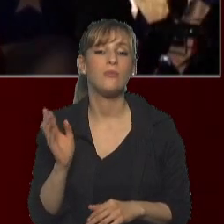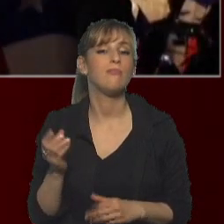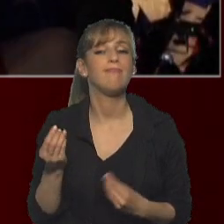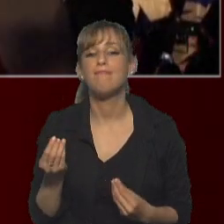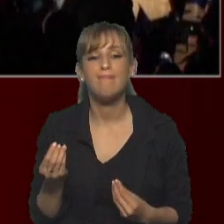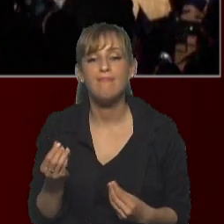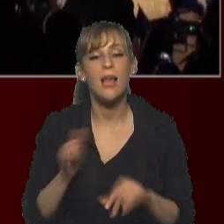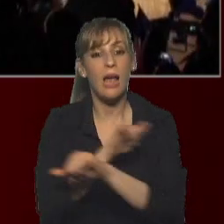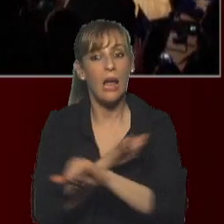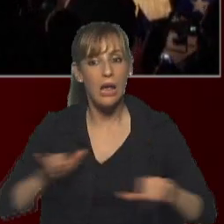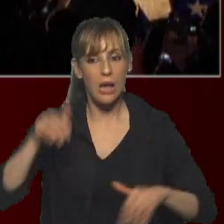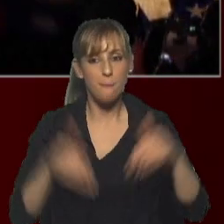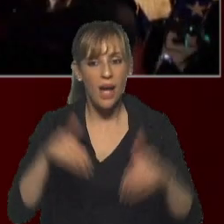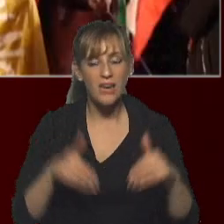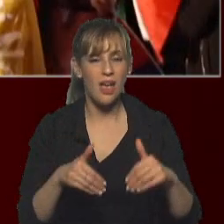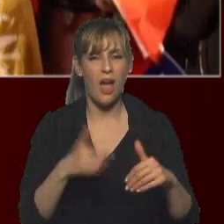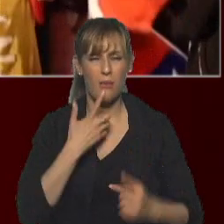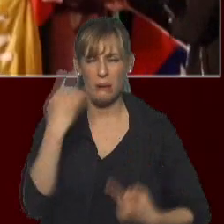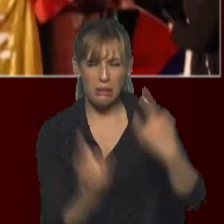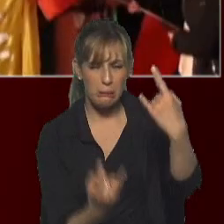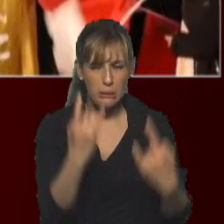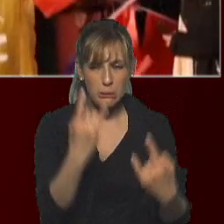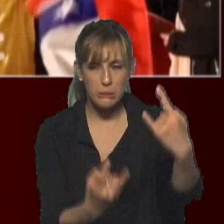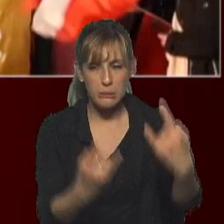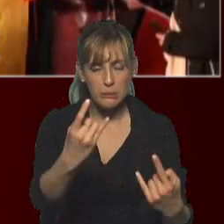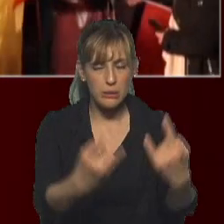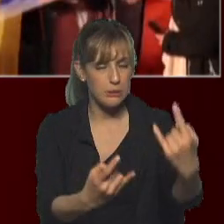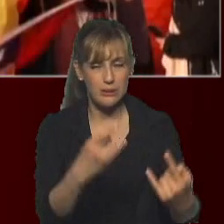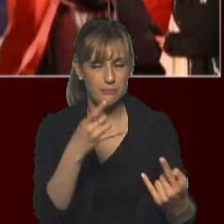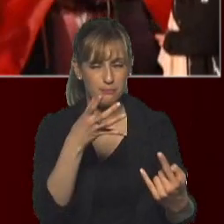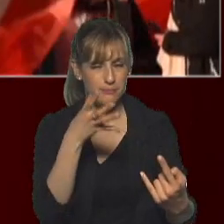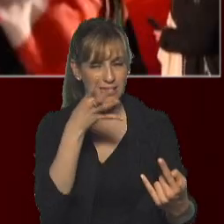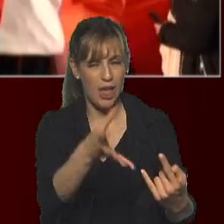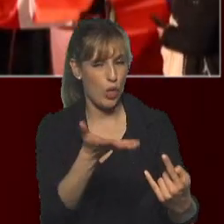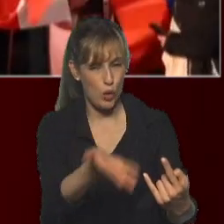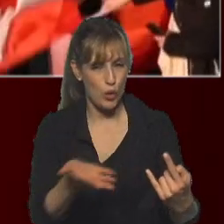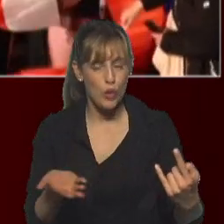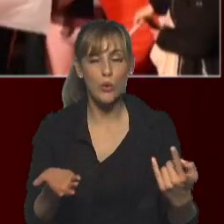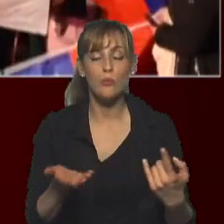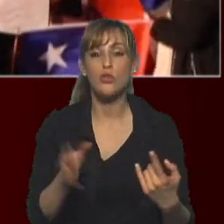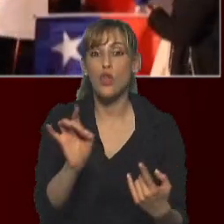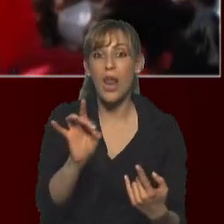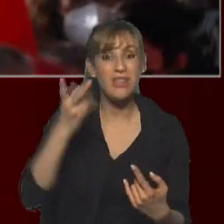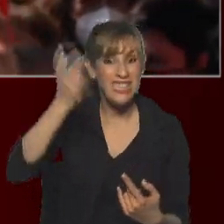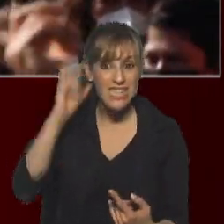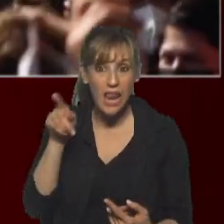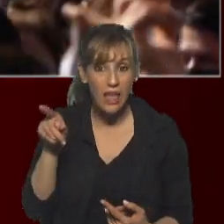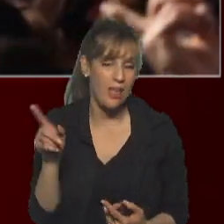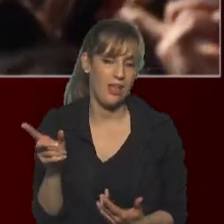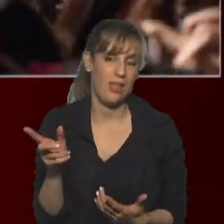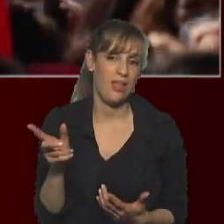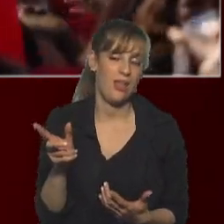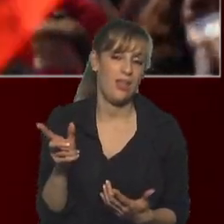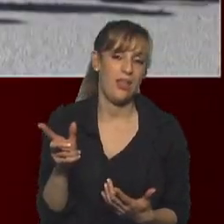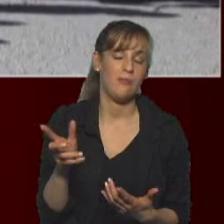una campaña llena de mentiras. O sea, aquí estamos tratando con un sector político, no solo en Chile, ¿no? Para el cual la verdad